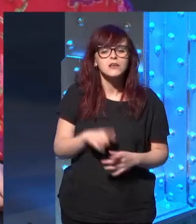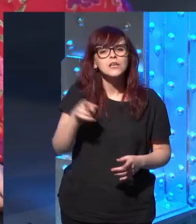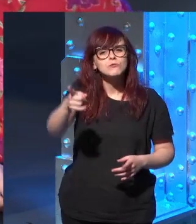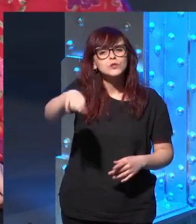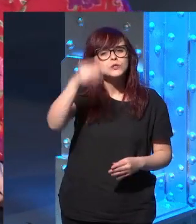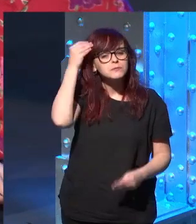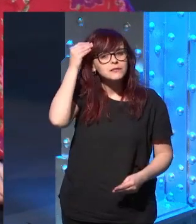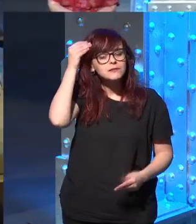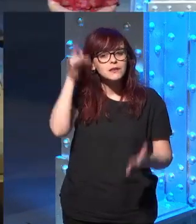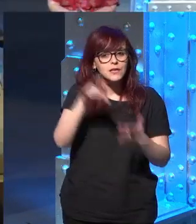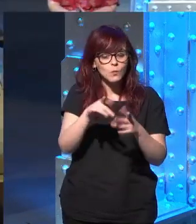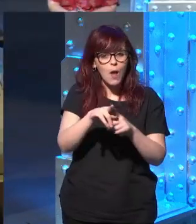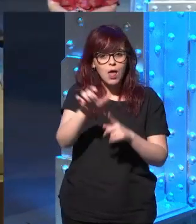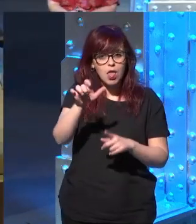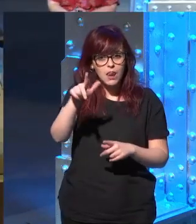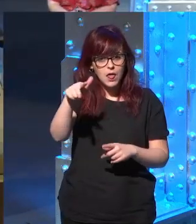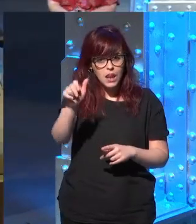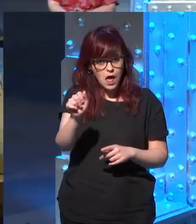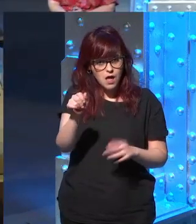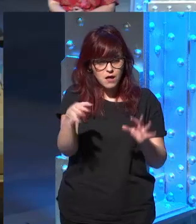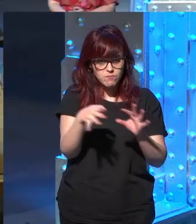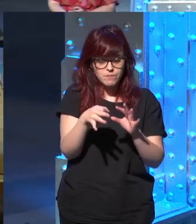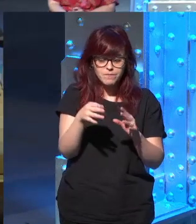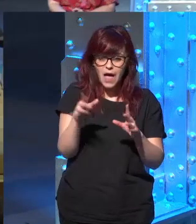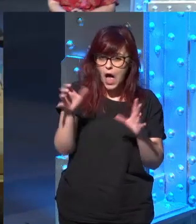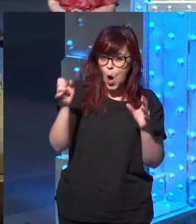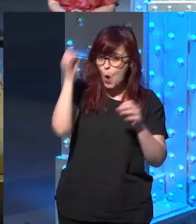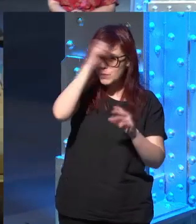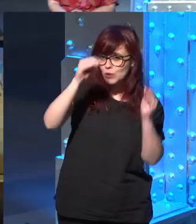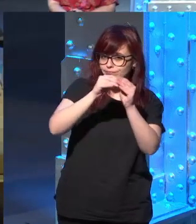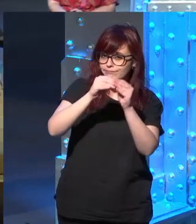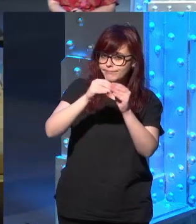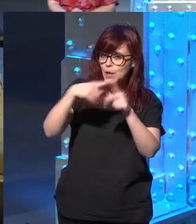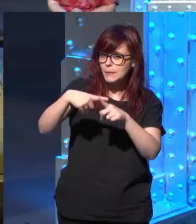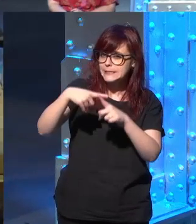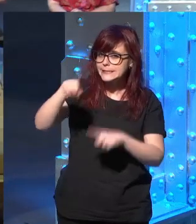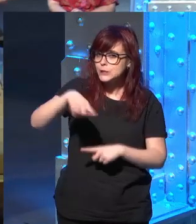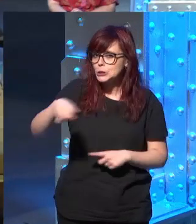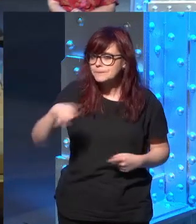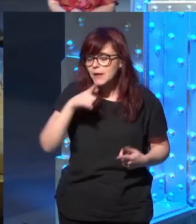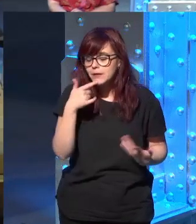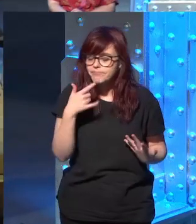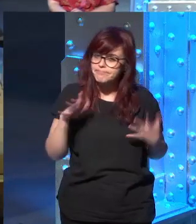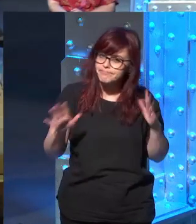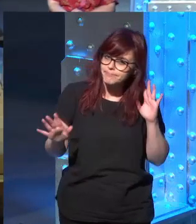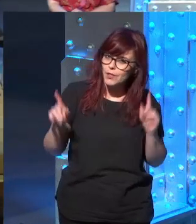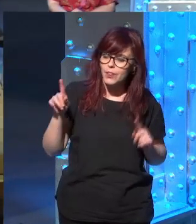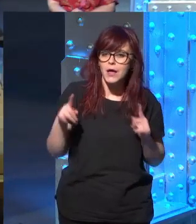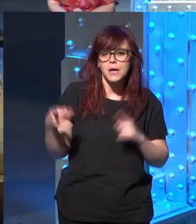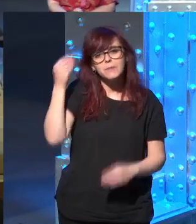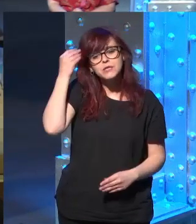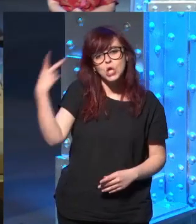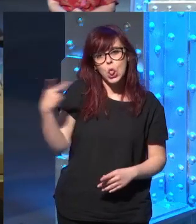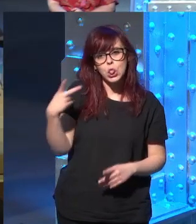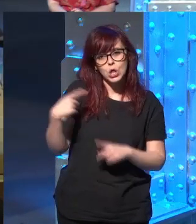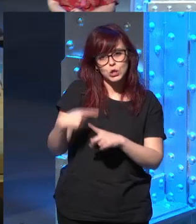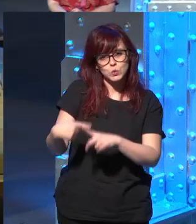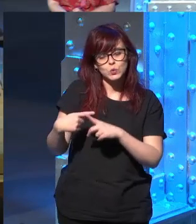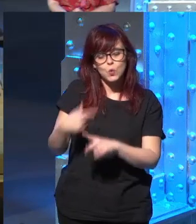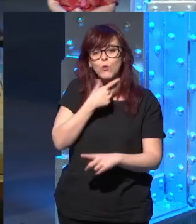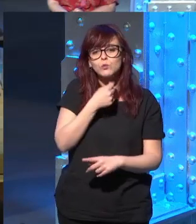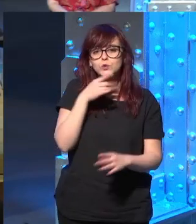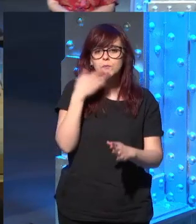acuerdo vosotros con Elena? Bueno, yo estoy en parte de acuerdo con ella, ¿no? Pero porque yo creo que nosotras compartimos ese gusto